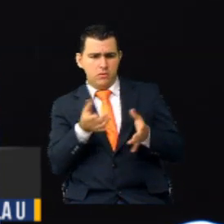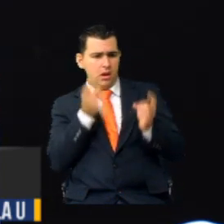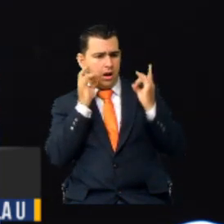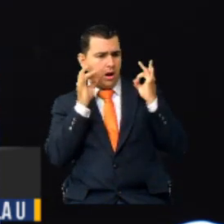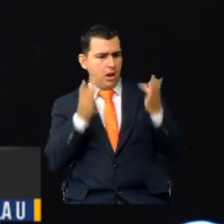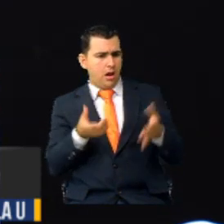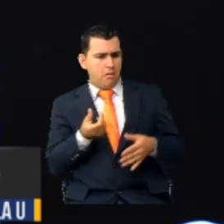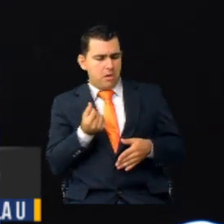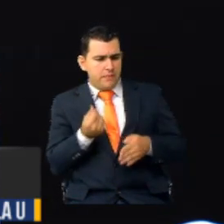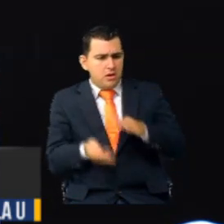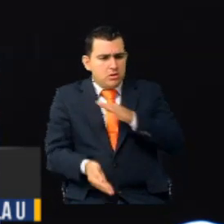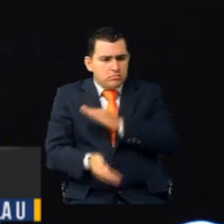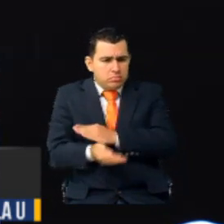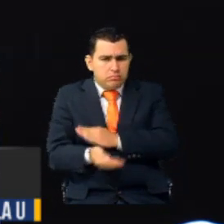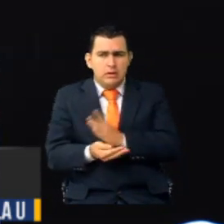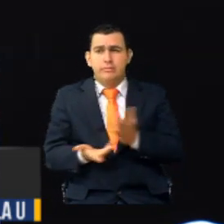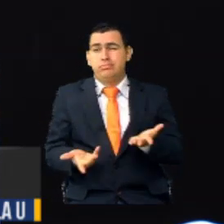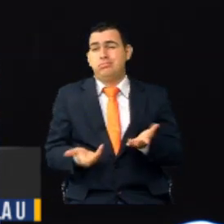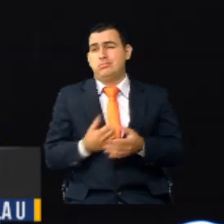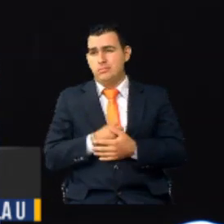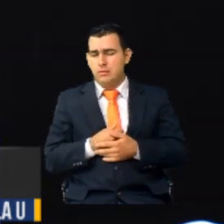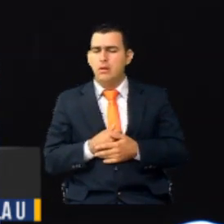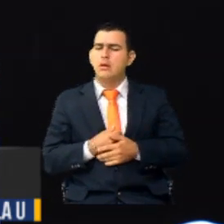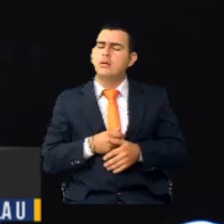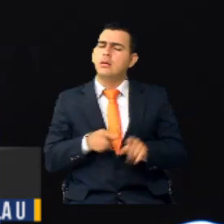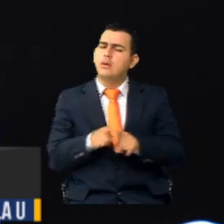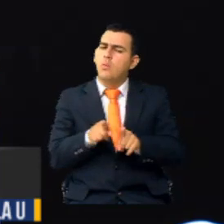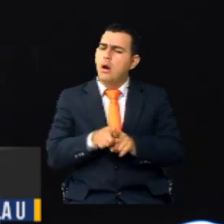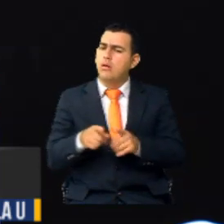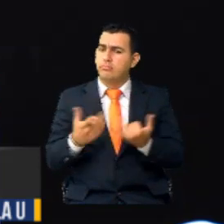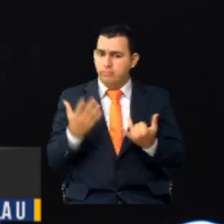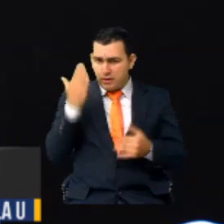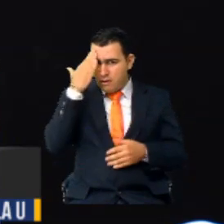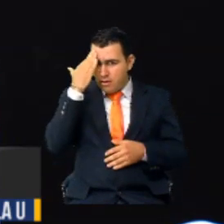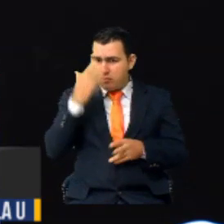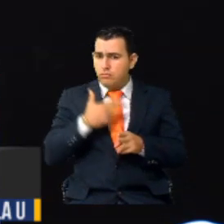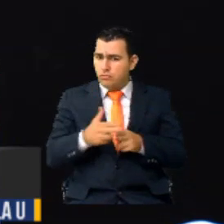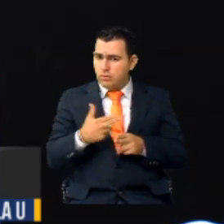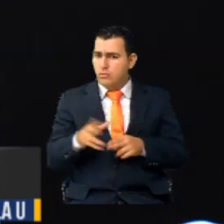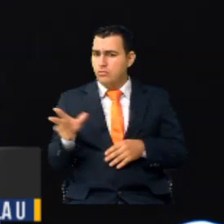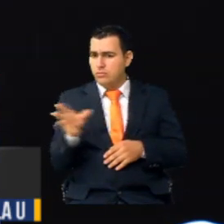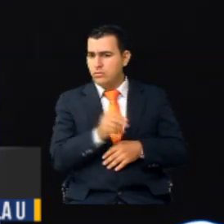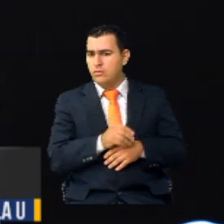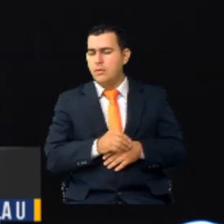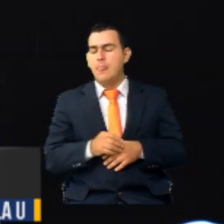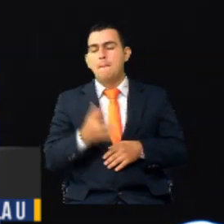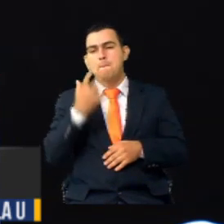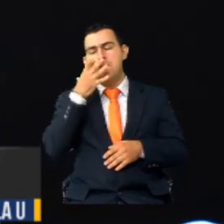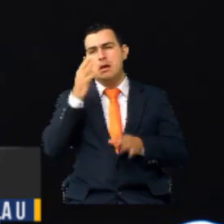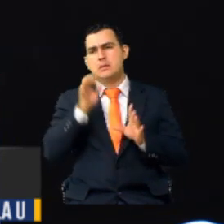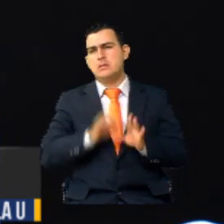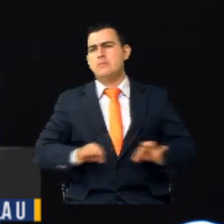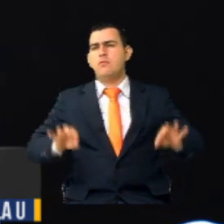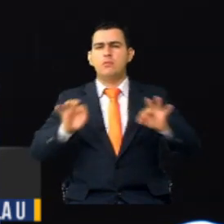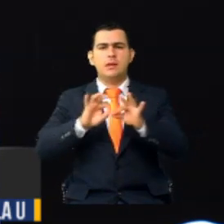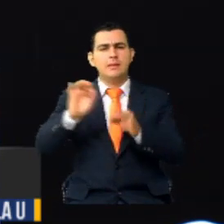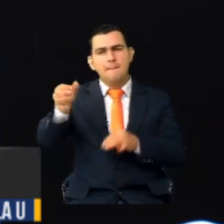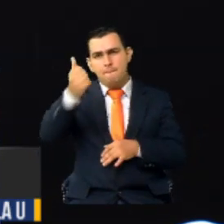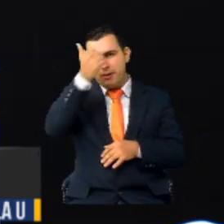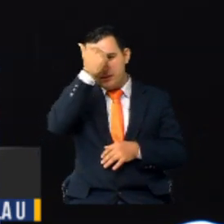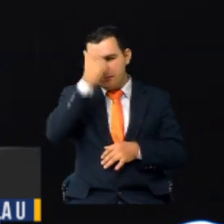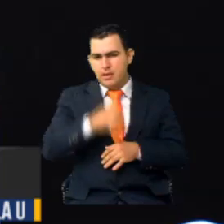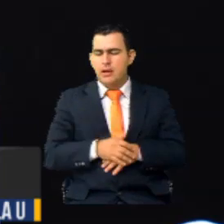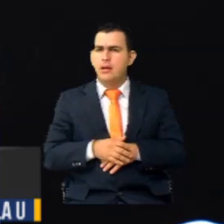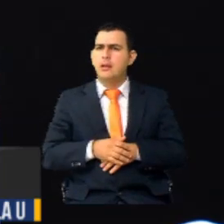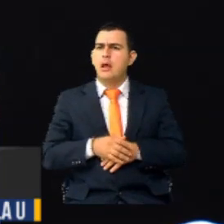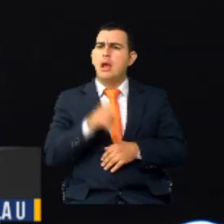de octubre las elecciones a la alcaldía o a los consejos o a las asambleas, sino también y principalmente el destino y lo que va a